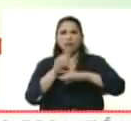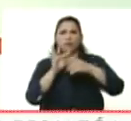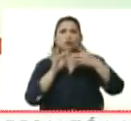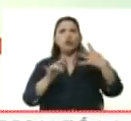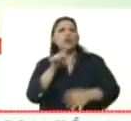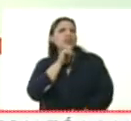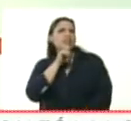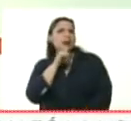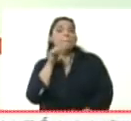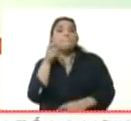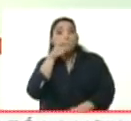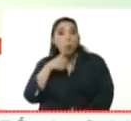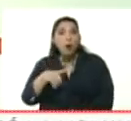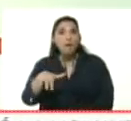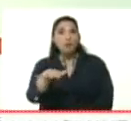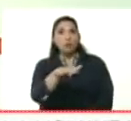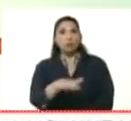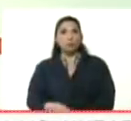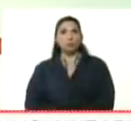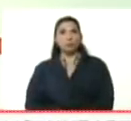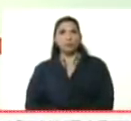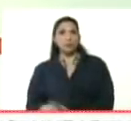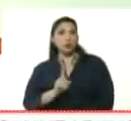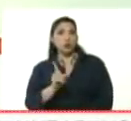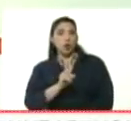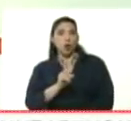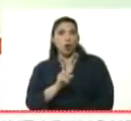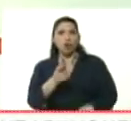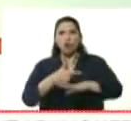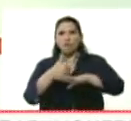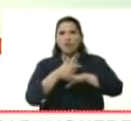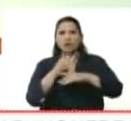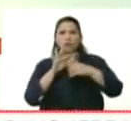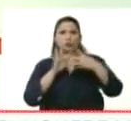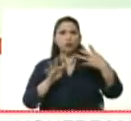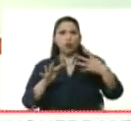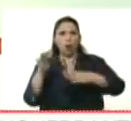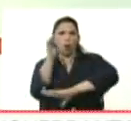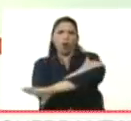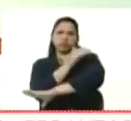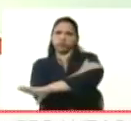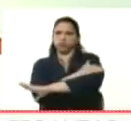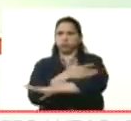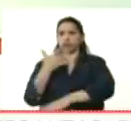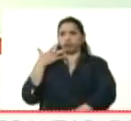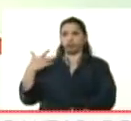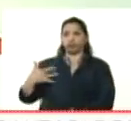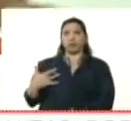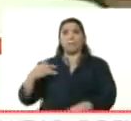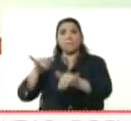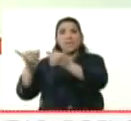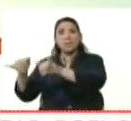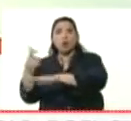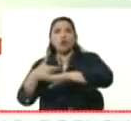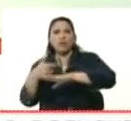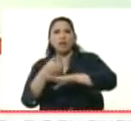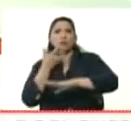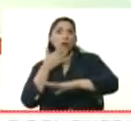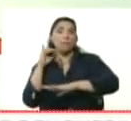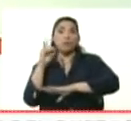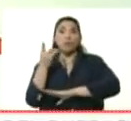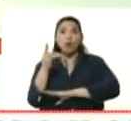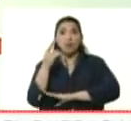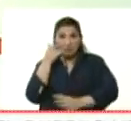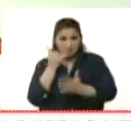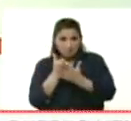pueblo. No, un gobierno en función de las oligarquías, de las mafias, de los mismos que han gobernado. Ahí está Bolivia, mira Bolivia.